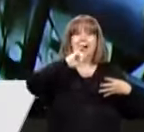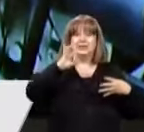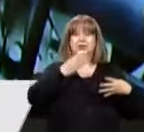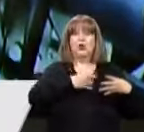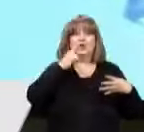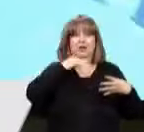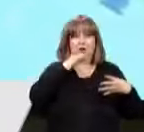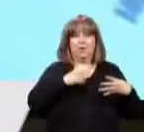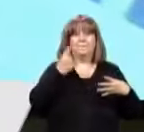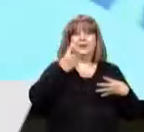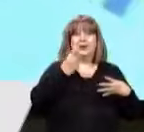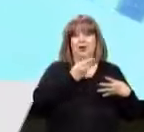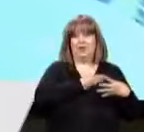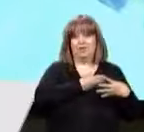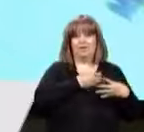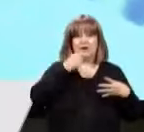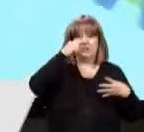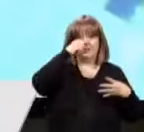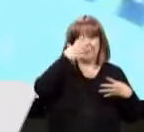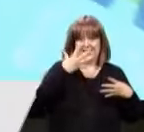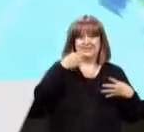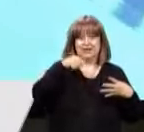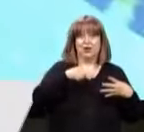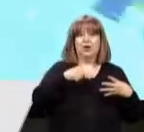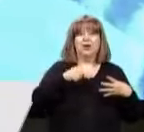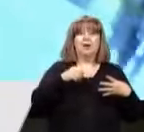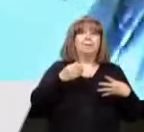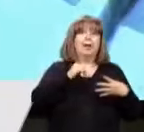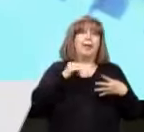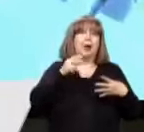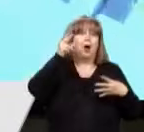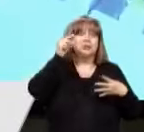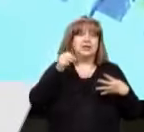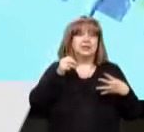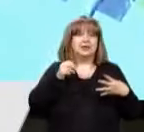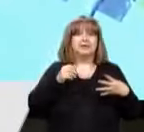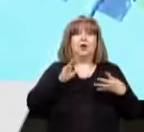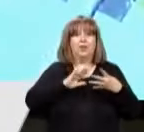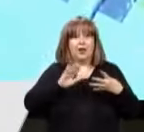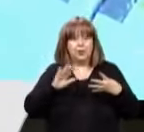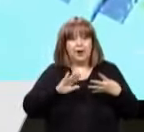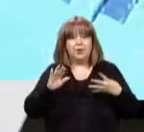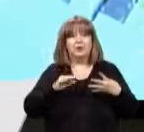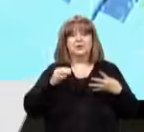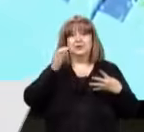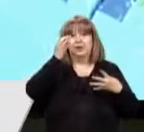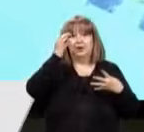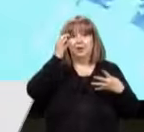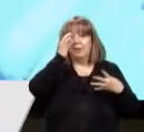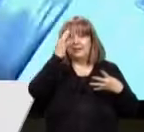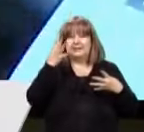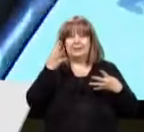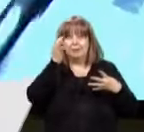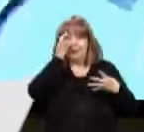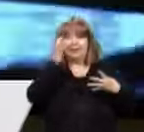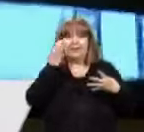por ejemplo el primero de febrero la tasa está en 75 si en el medio del mes aumenta 80 fijaste a 75 Ya